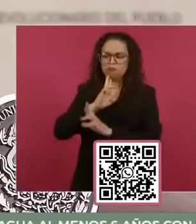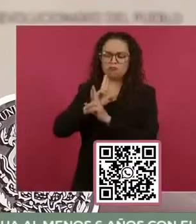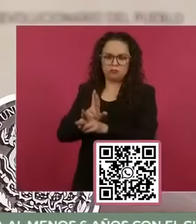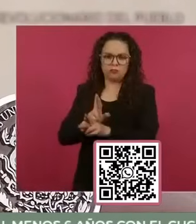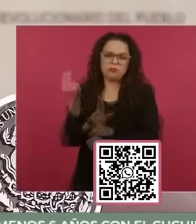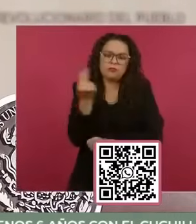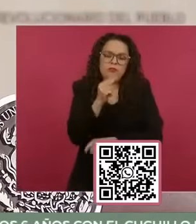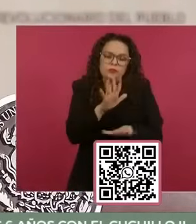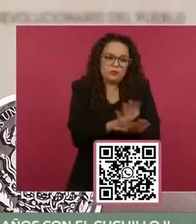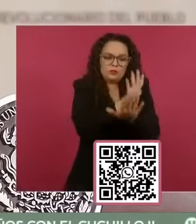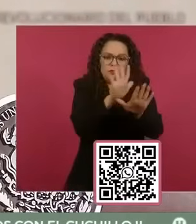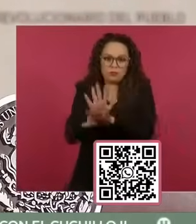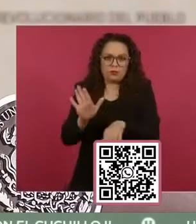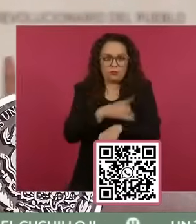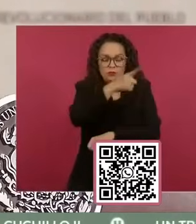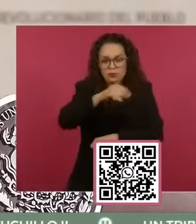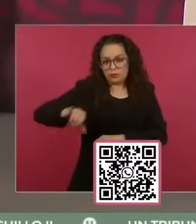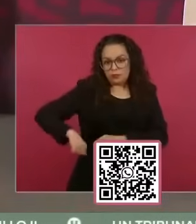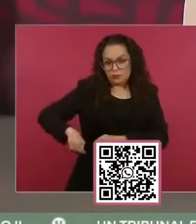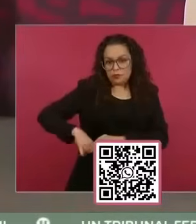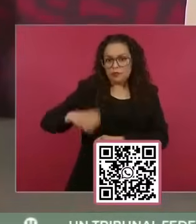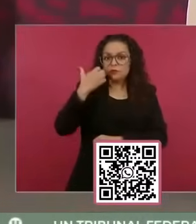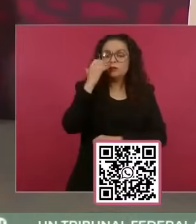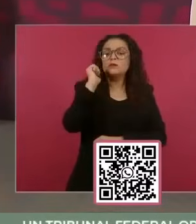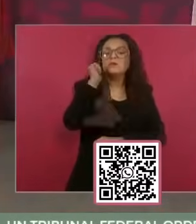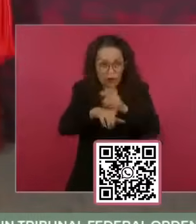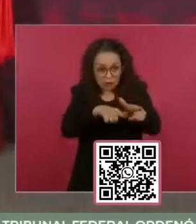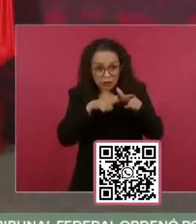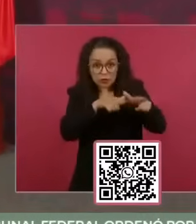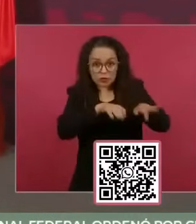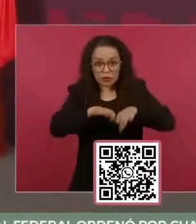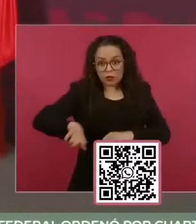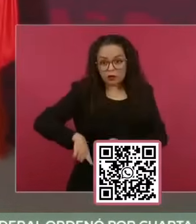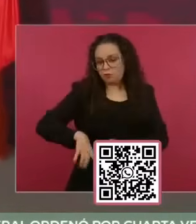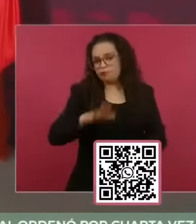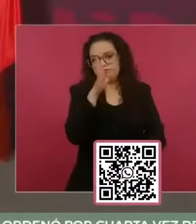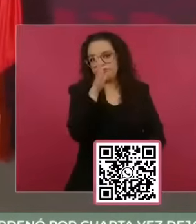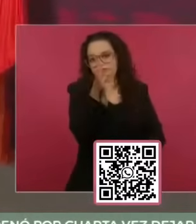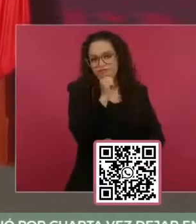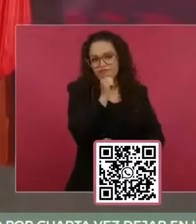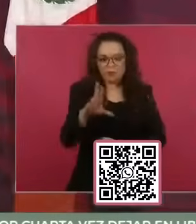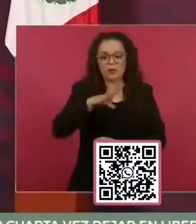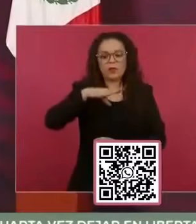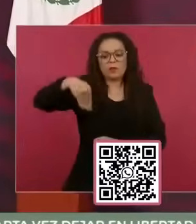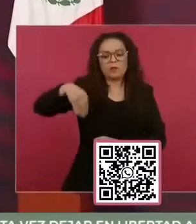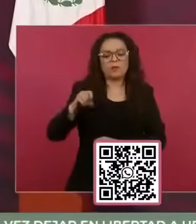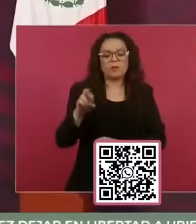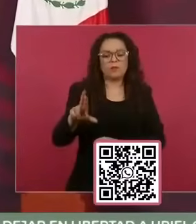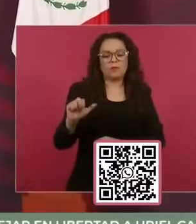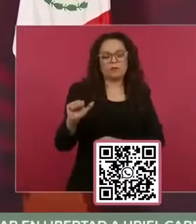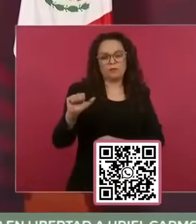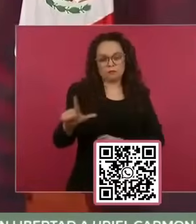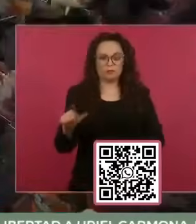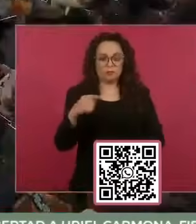El que aspira a ser candidato no puede tener un cargo en el gobierno. No es un asunto legal, es un asunto moral. Hay que